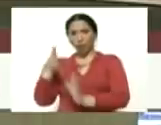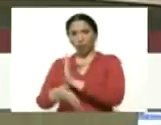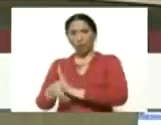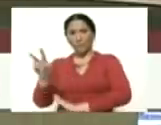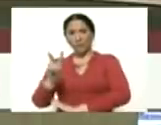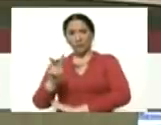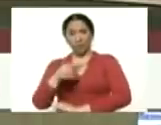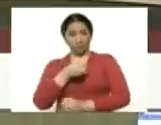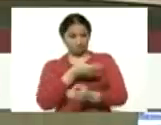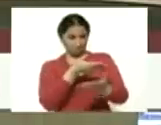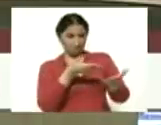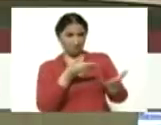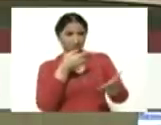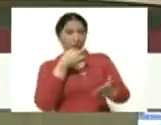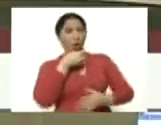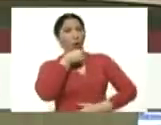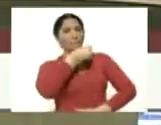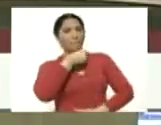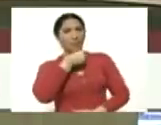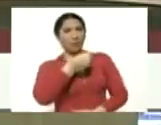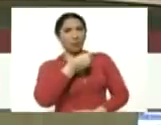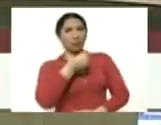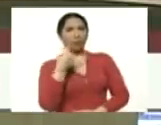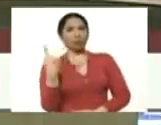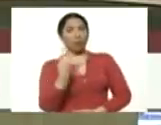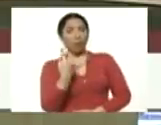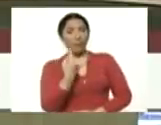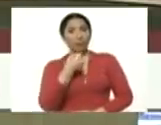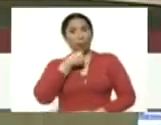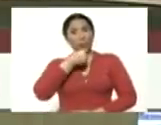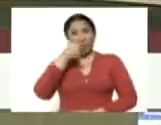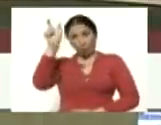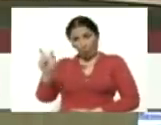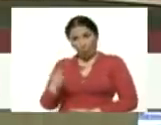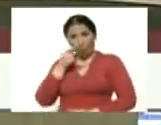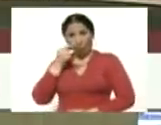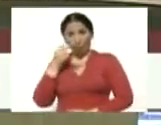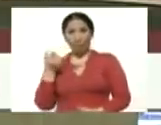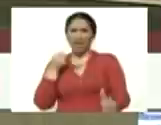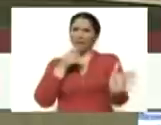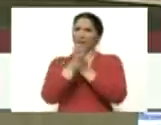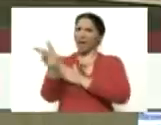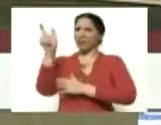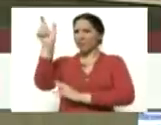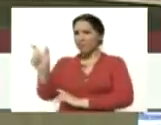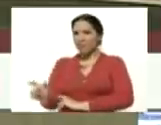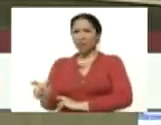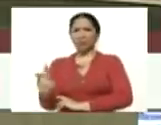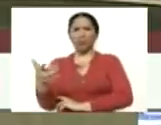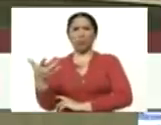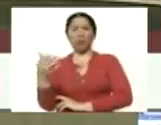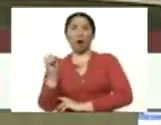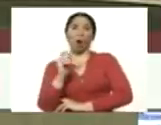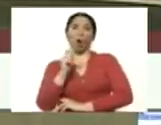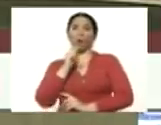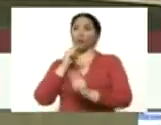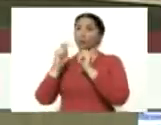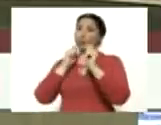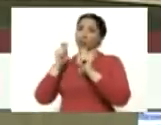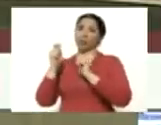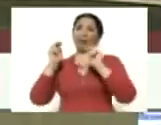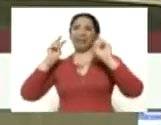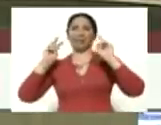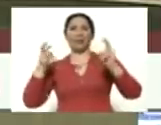Esta opinión no es solamente una opinión, digamos así, gratuita de una persona, de un turista, del tema